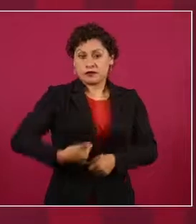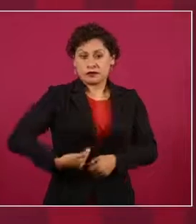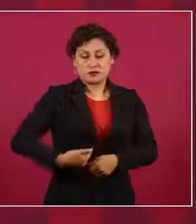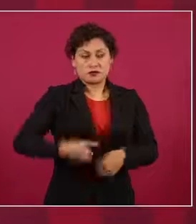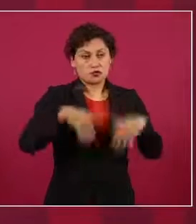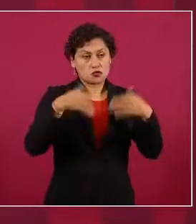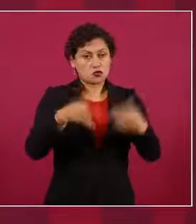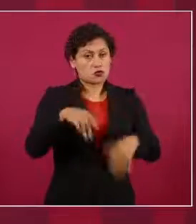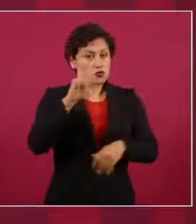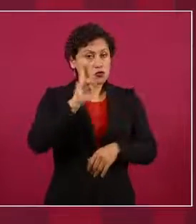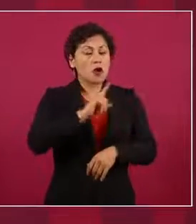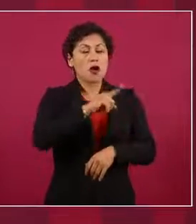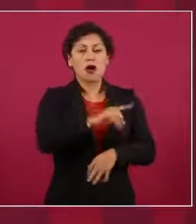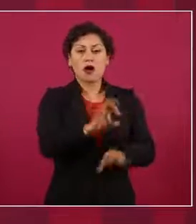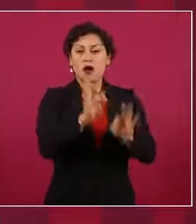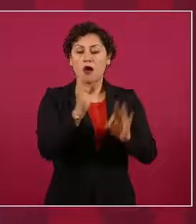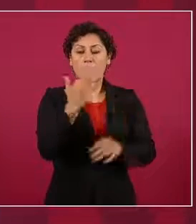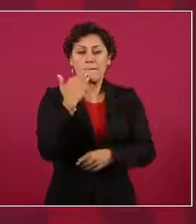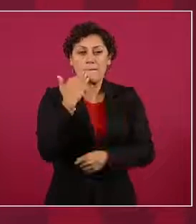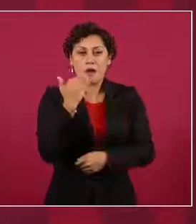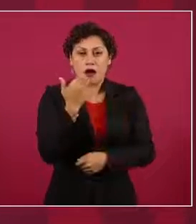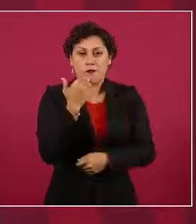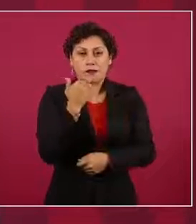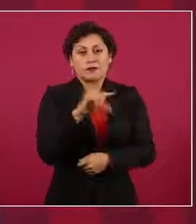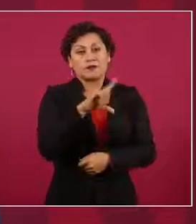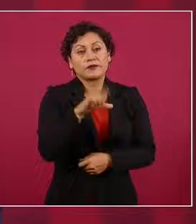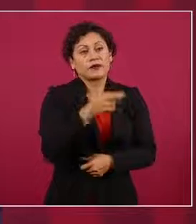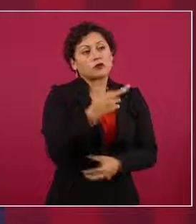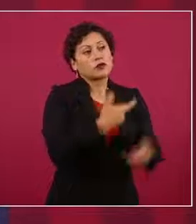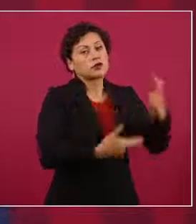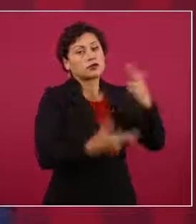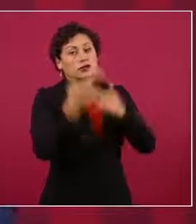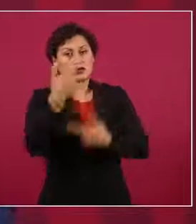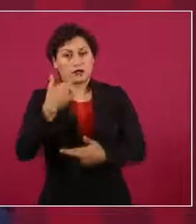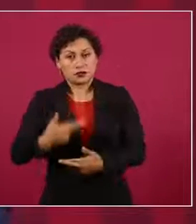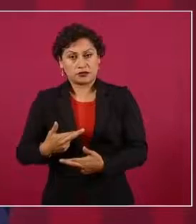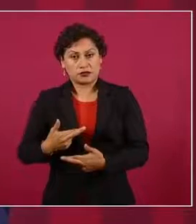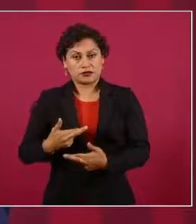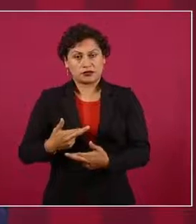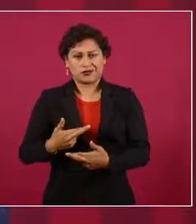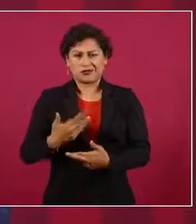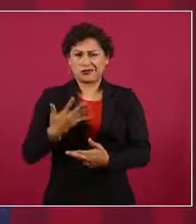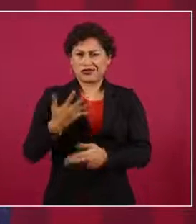y regresamos y a los cinco días un comunicado